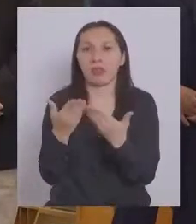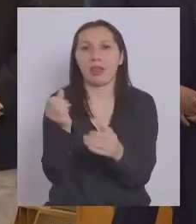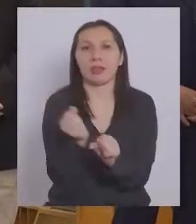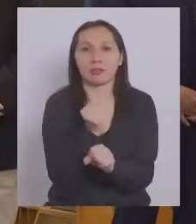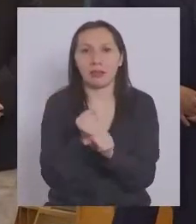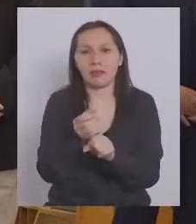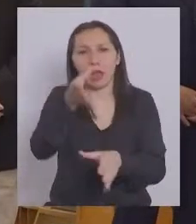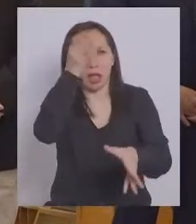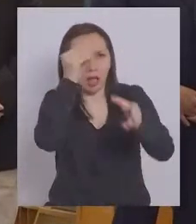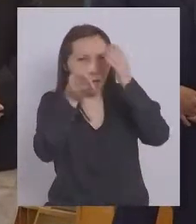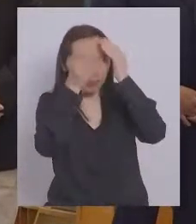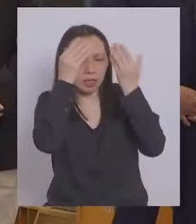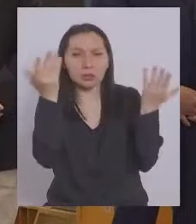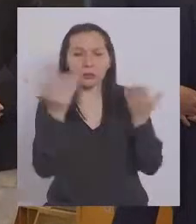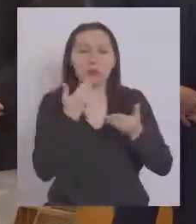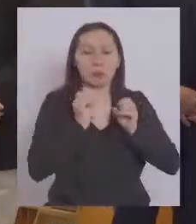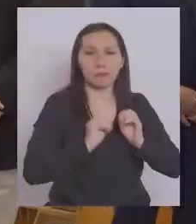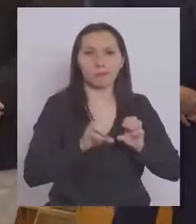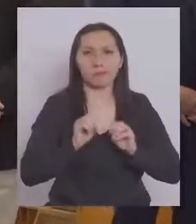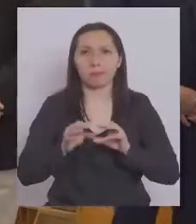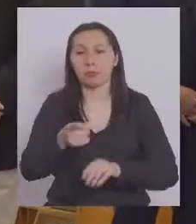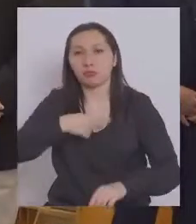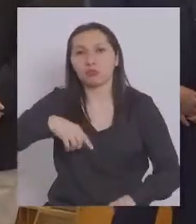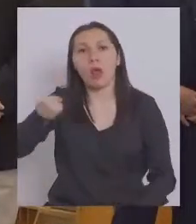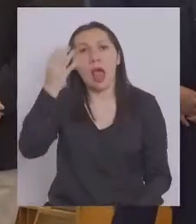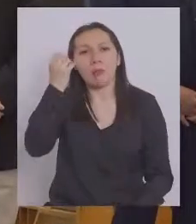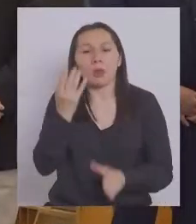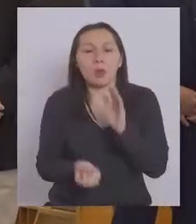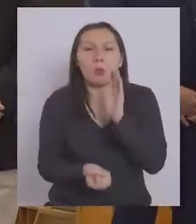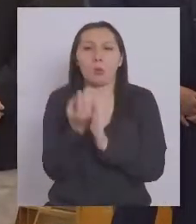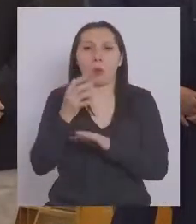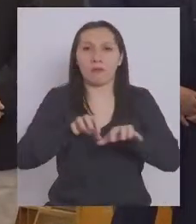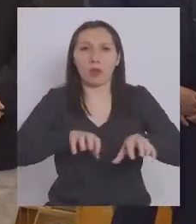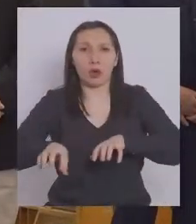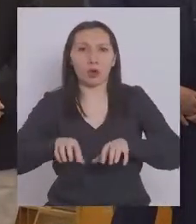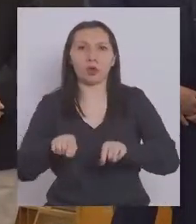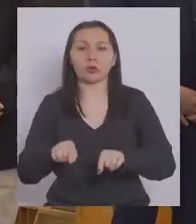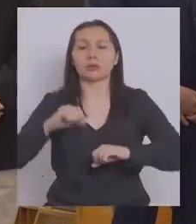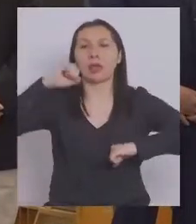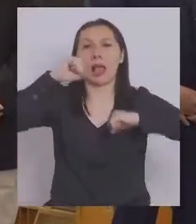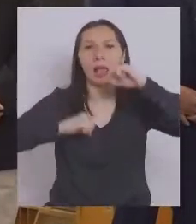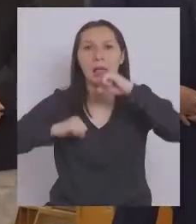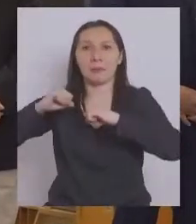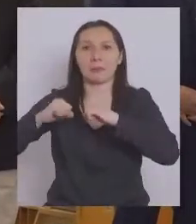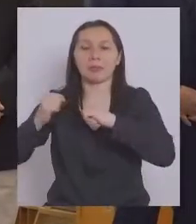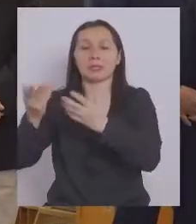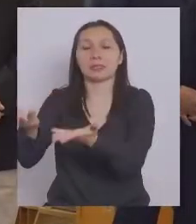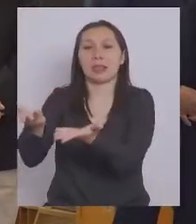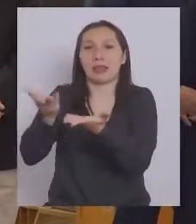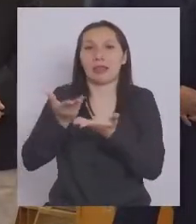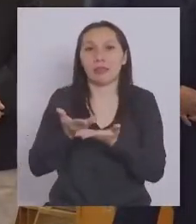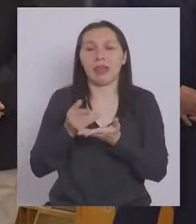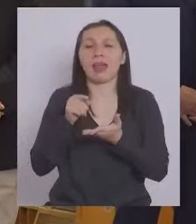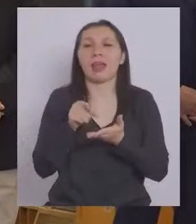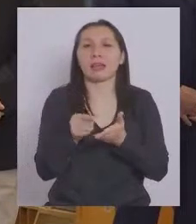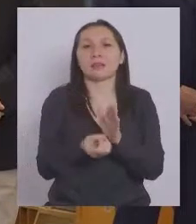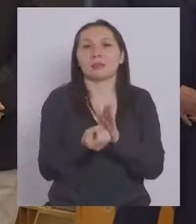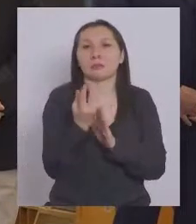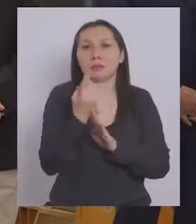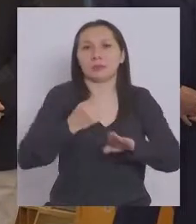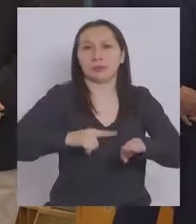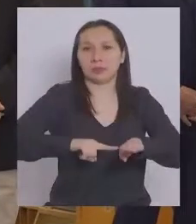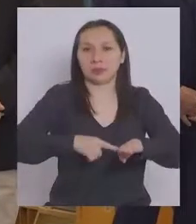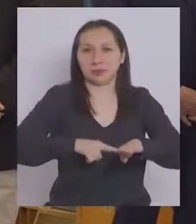el aprendizaje, por la capacitación, porque aprendemos nuevas cosas de las empresas que nos traen este tipo de